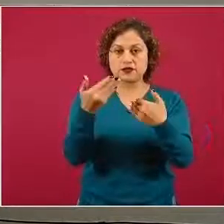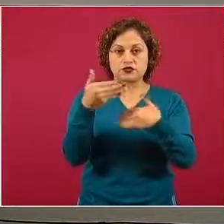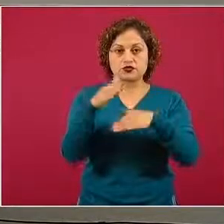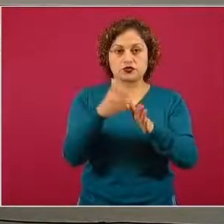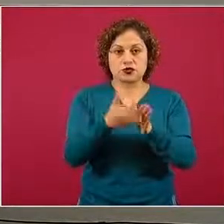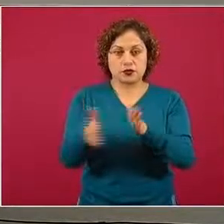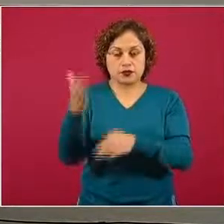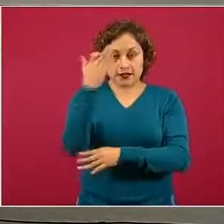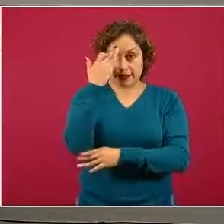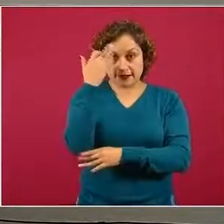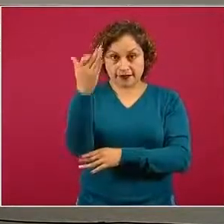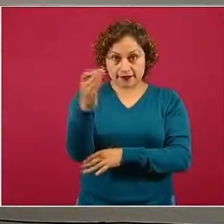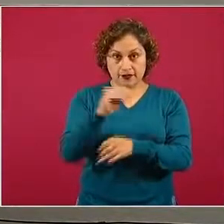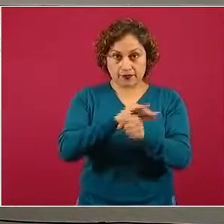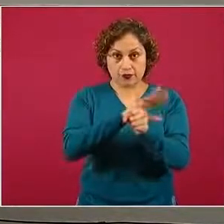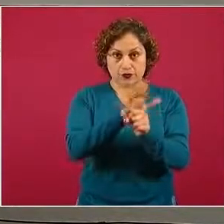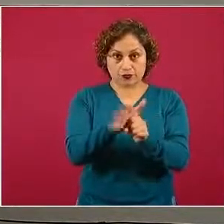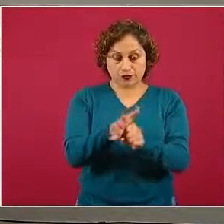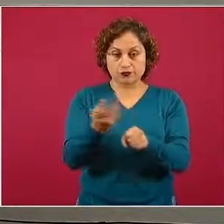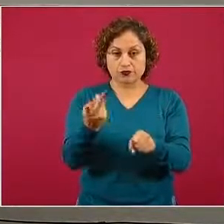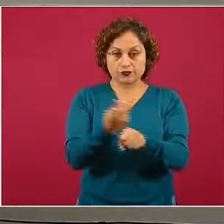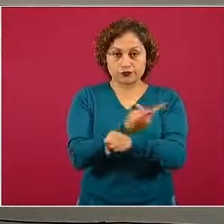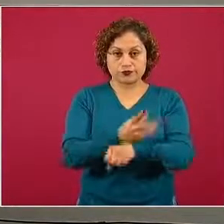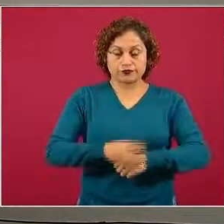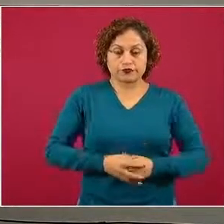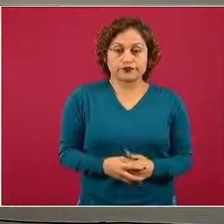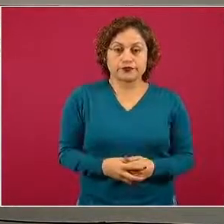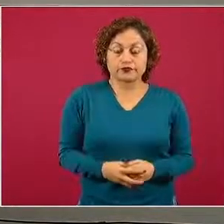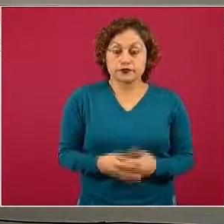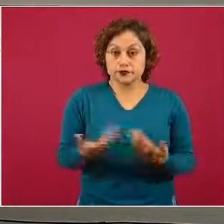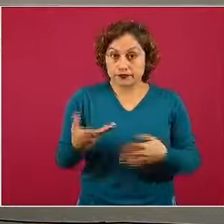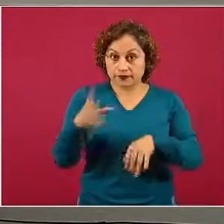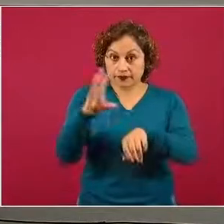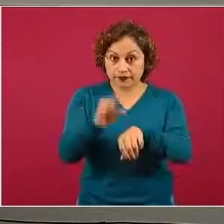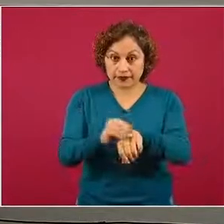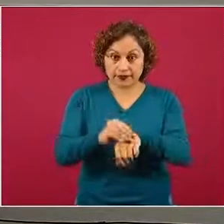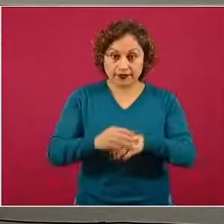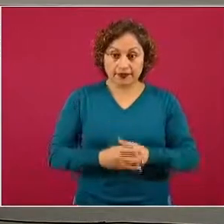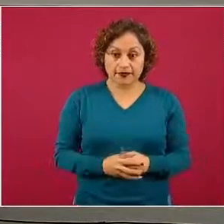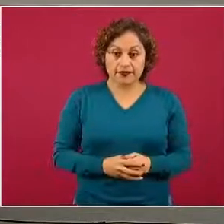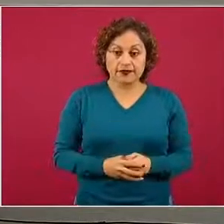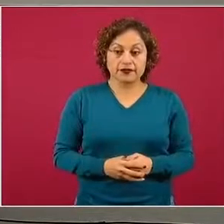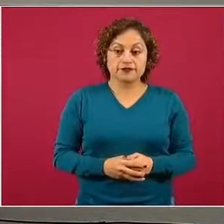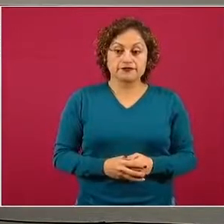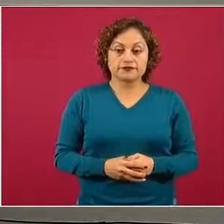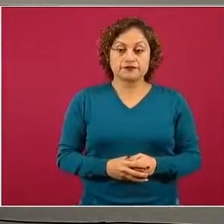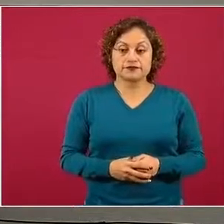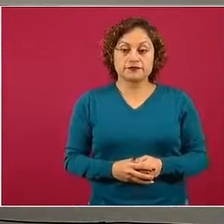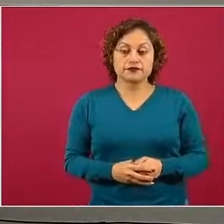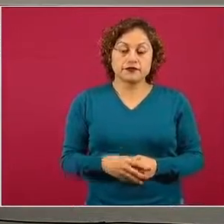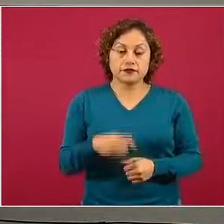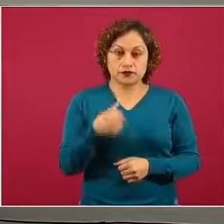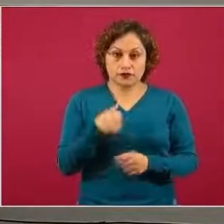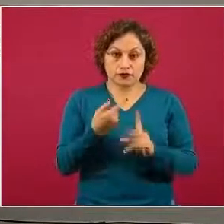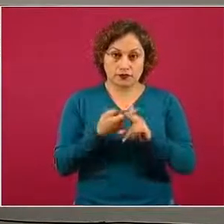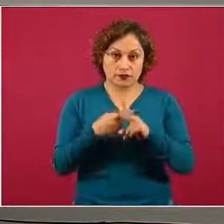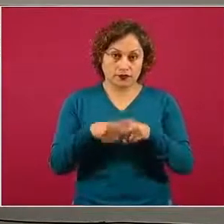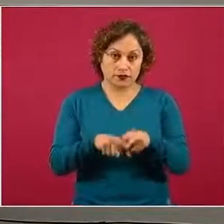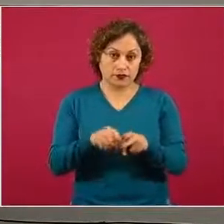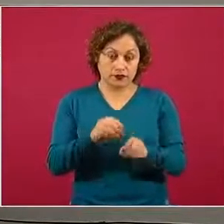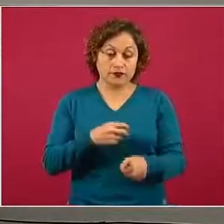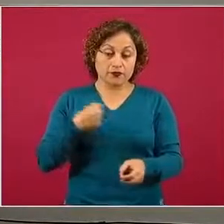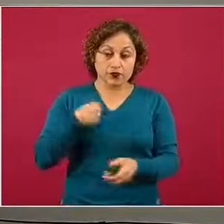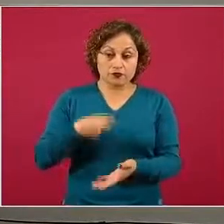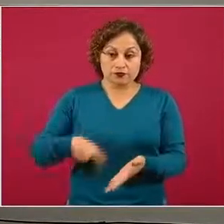está ocurriendo con la enfermedad en México. Entonces, si me permiten, vamos a iniciar, nos vamos a poner de pie para